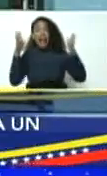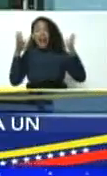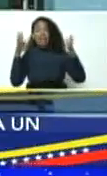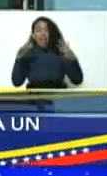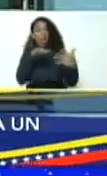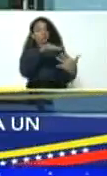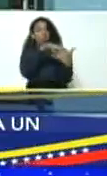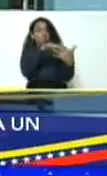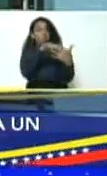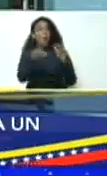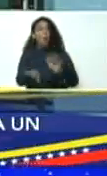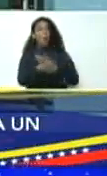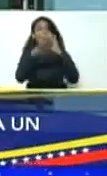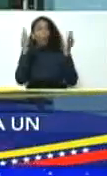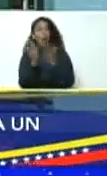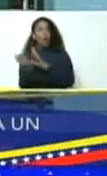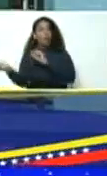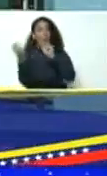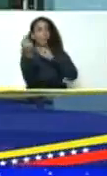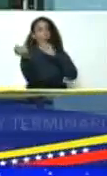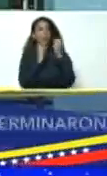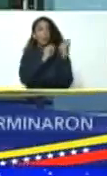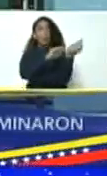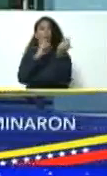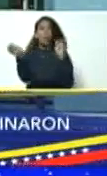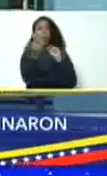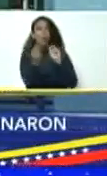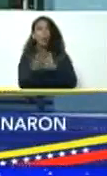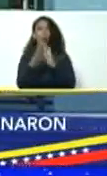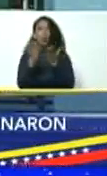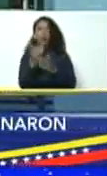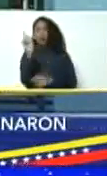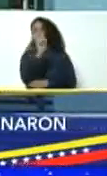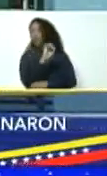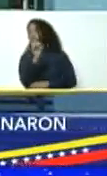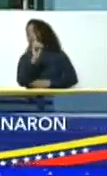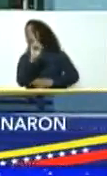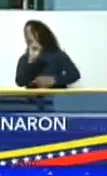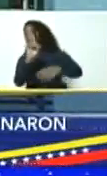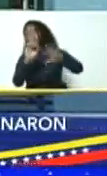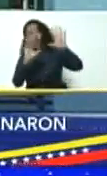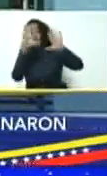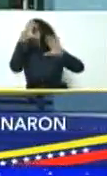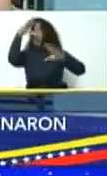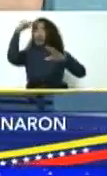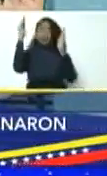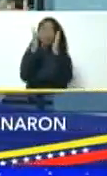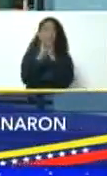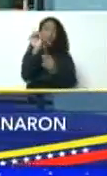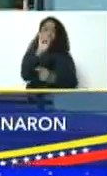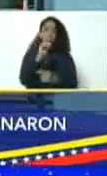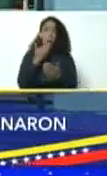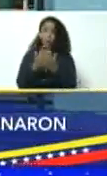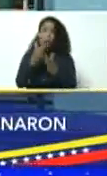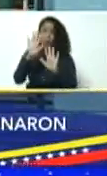guerra mundial de carácter nuclear. No, Dios santo, no lo permita, no lo